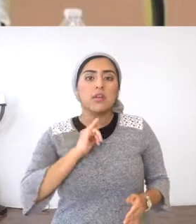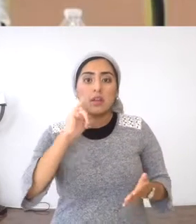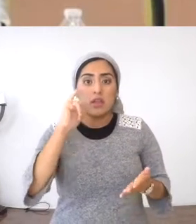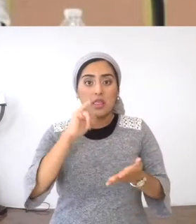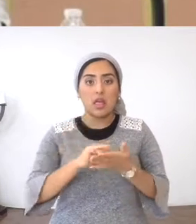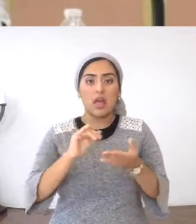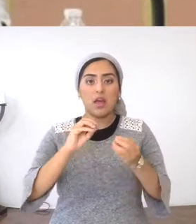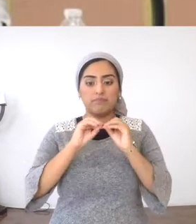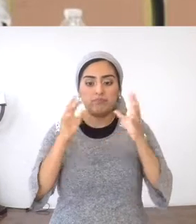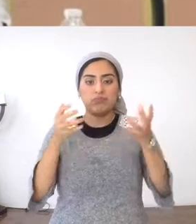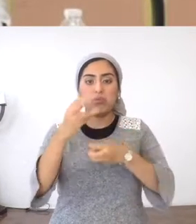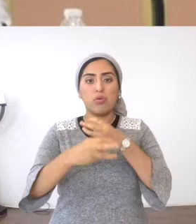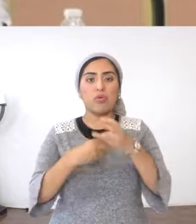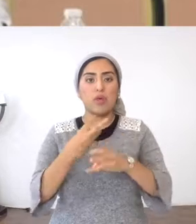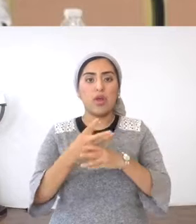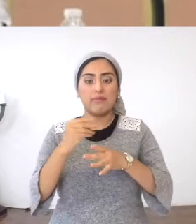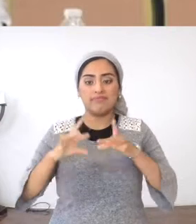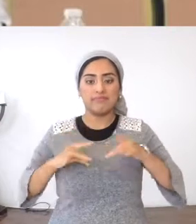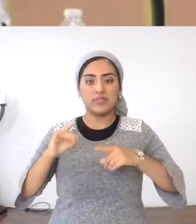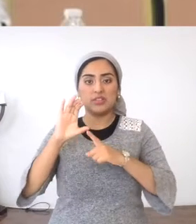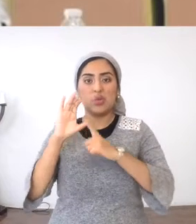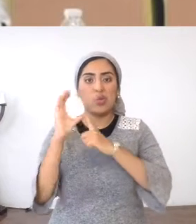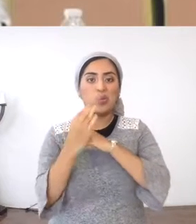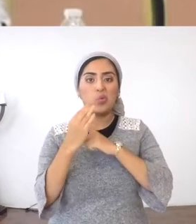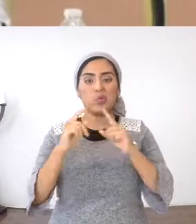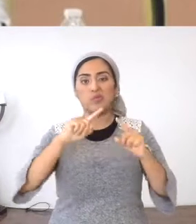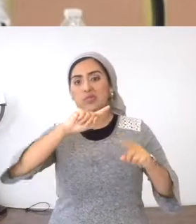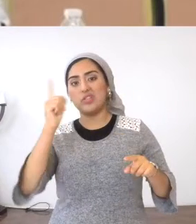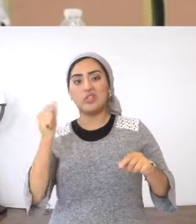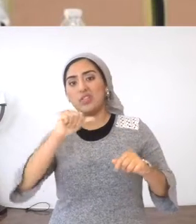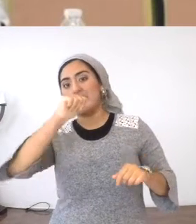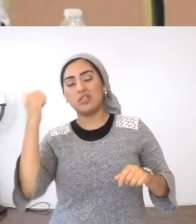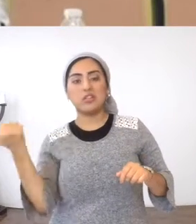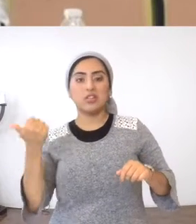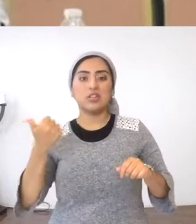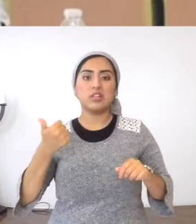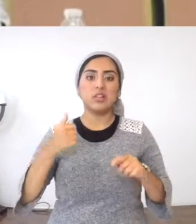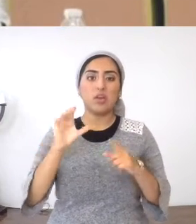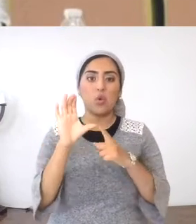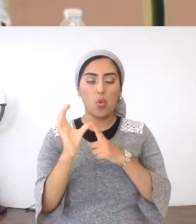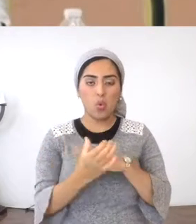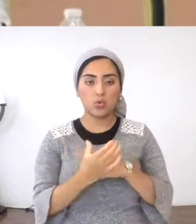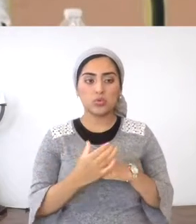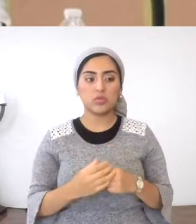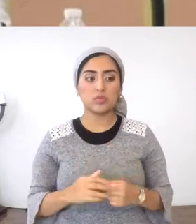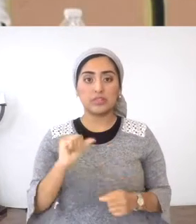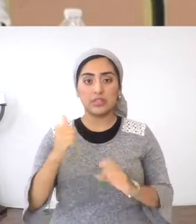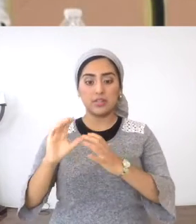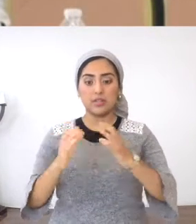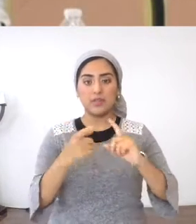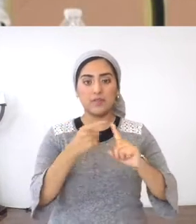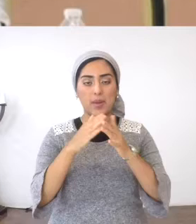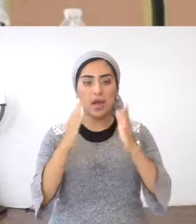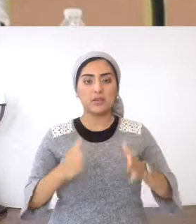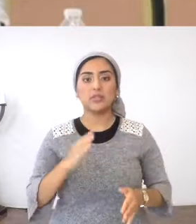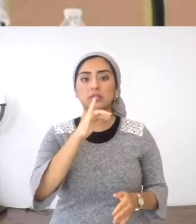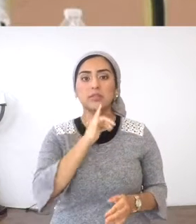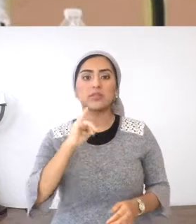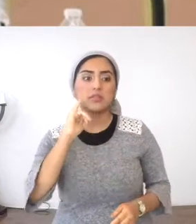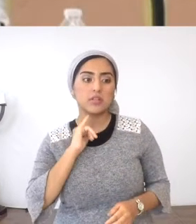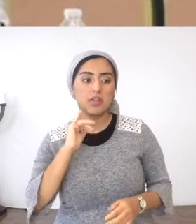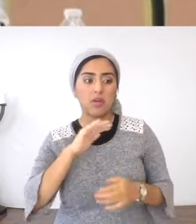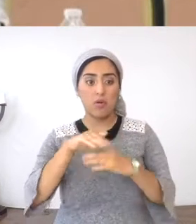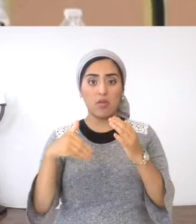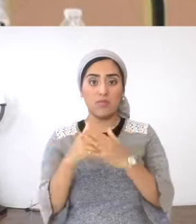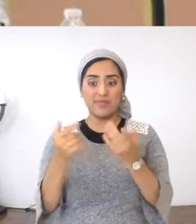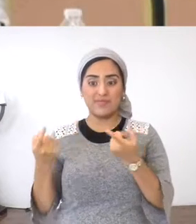La casa de Israel Que se paganizó Si las 10 tribus Perdidas De la casa De Israel Ahora vamos a ver Que tiene Va